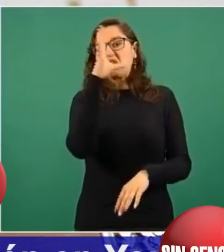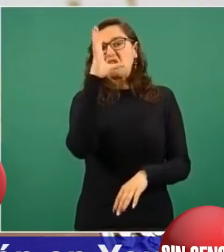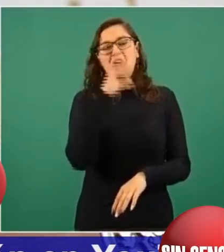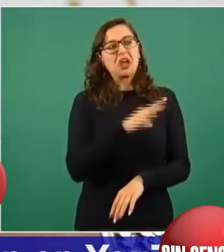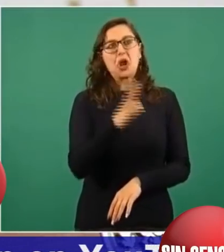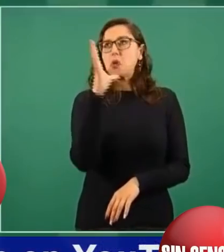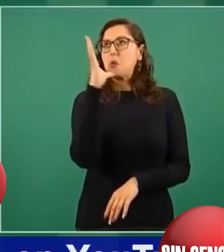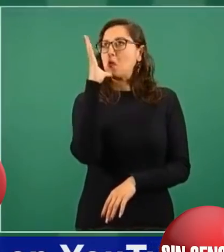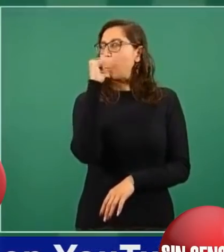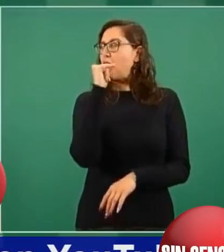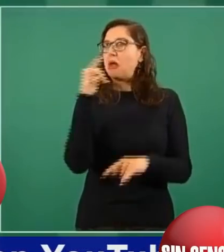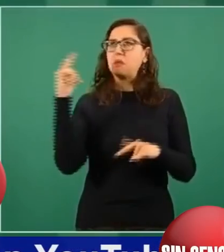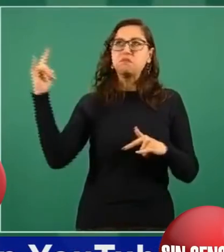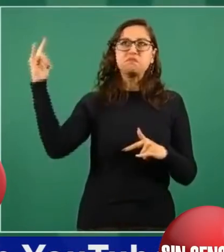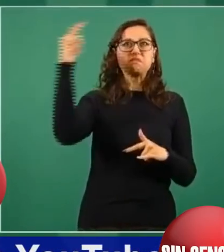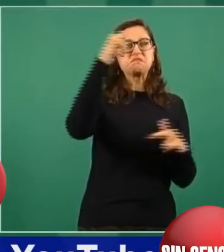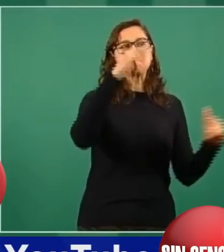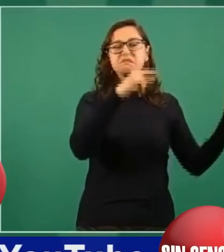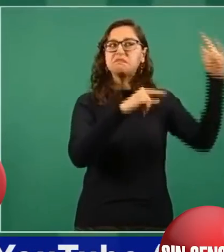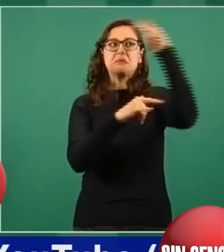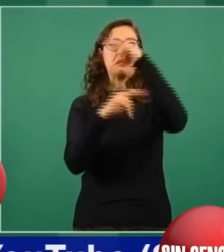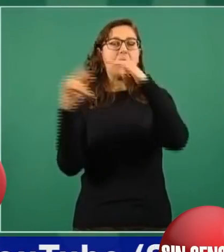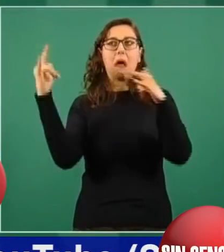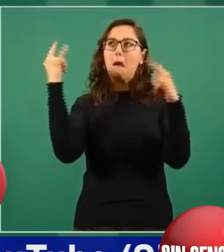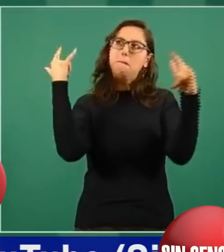Ayer que fuimos